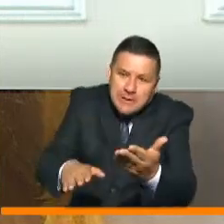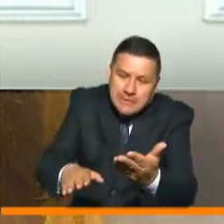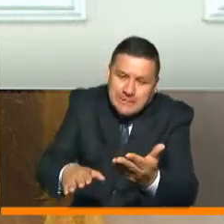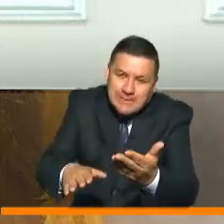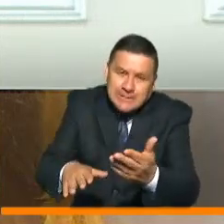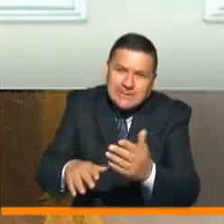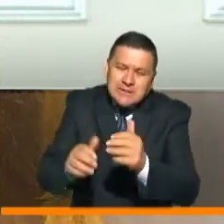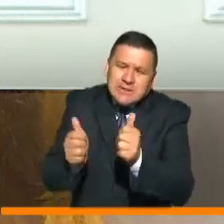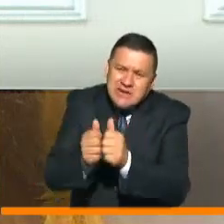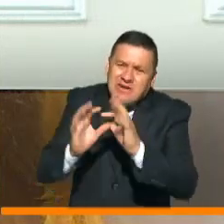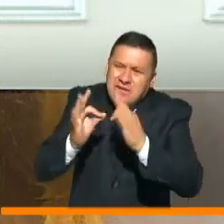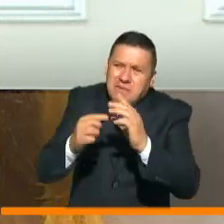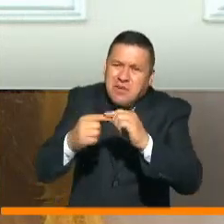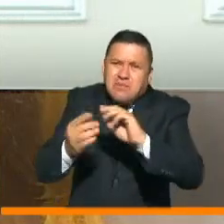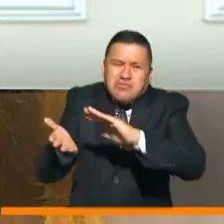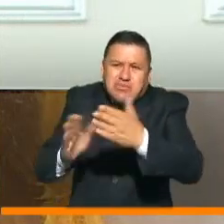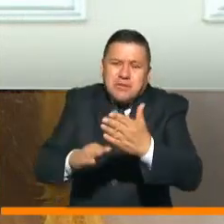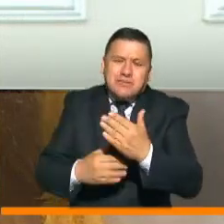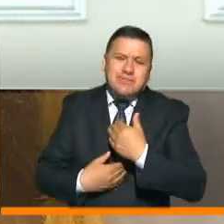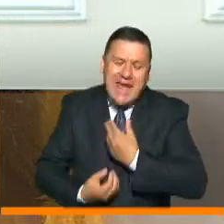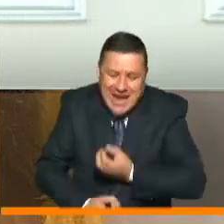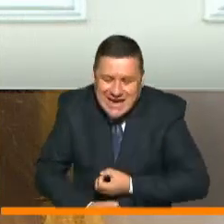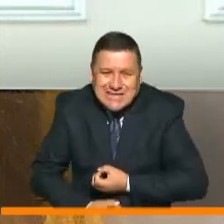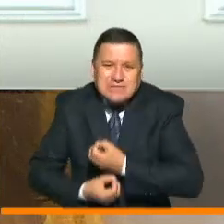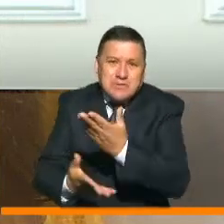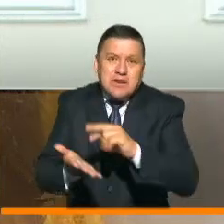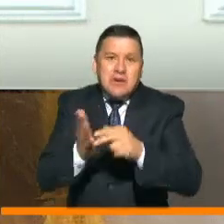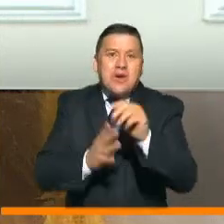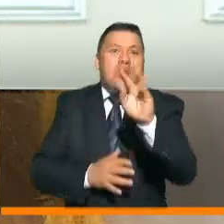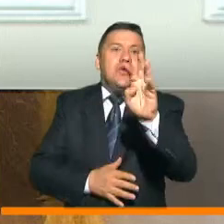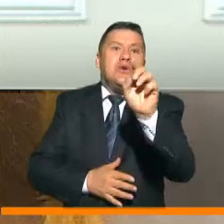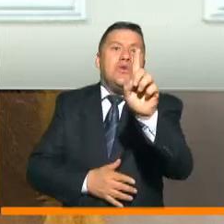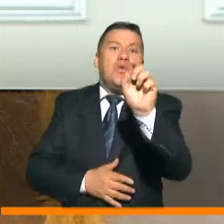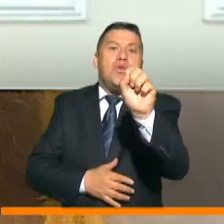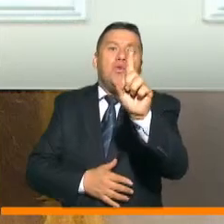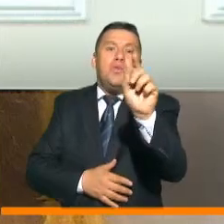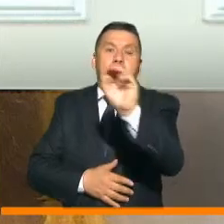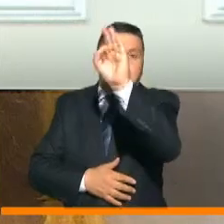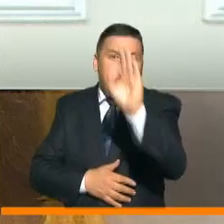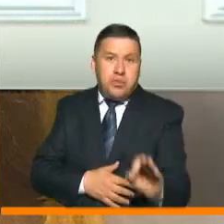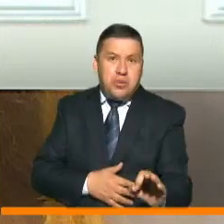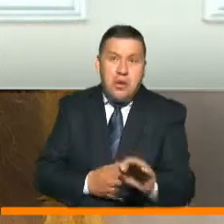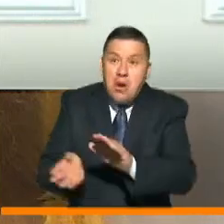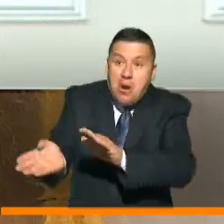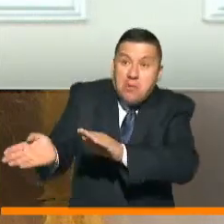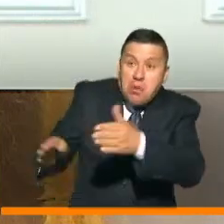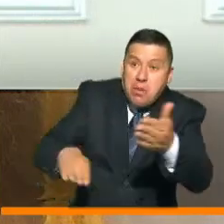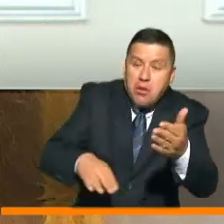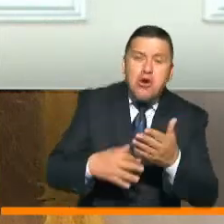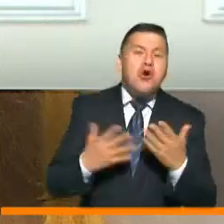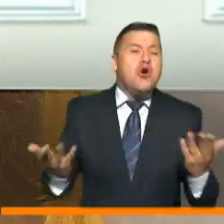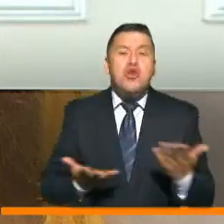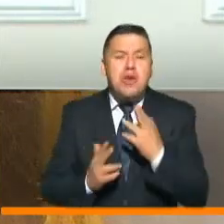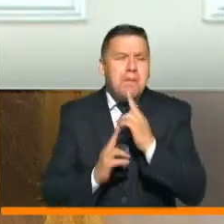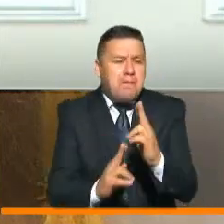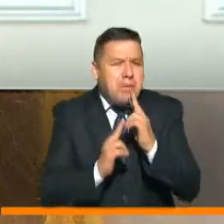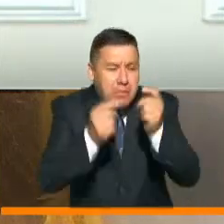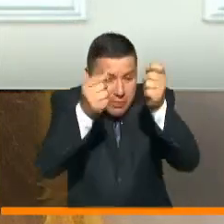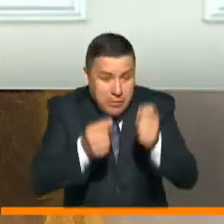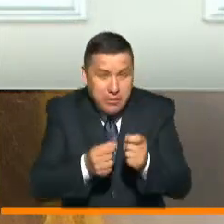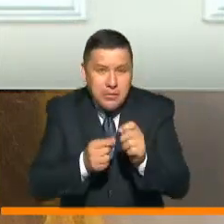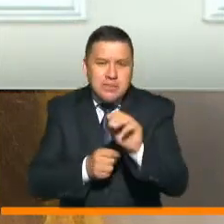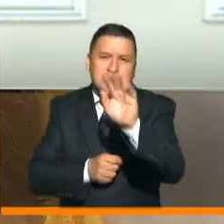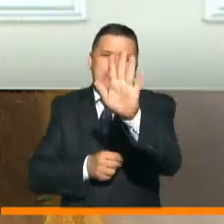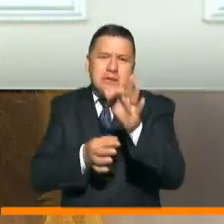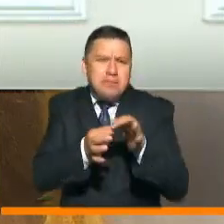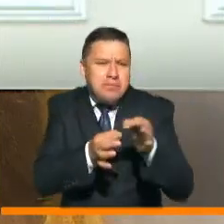a sus seres queridos y expresamos también que el 81.1% de estos casos de letalidad estuvieron concentrados